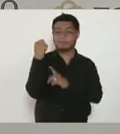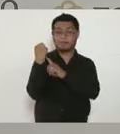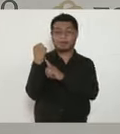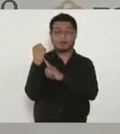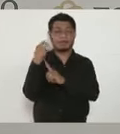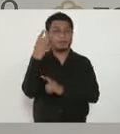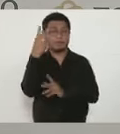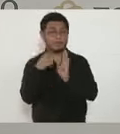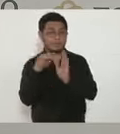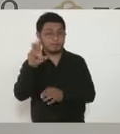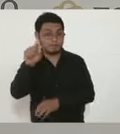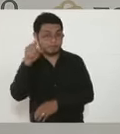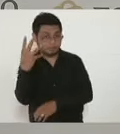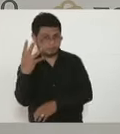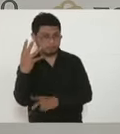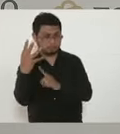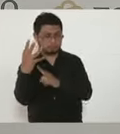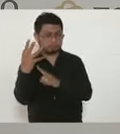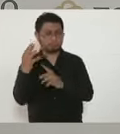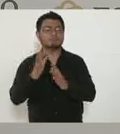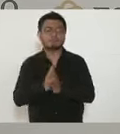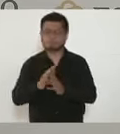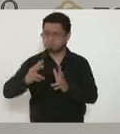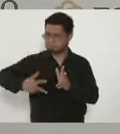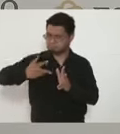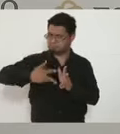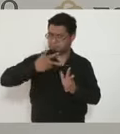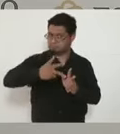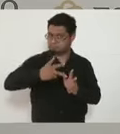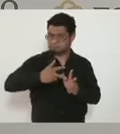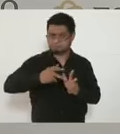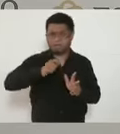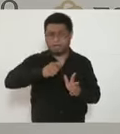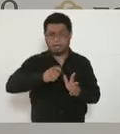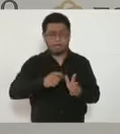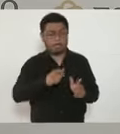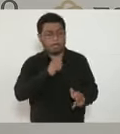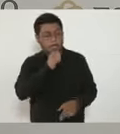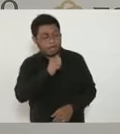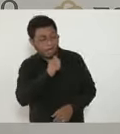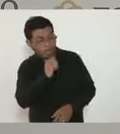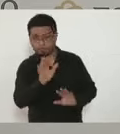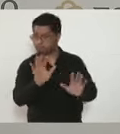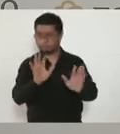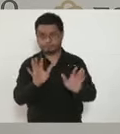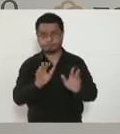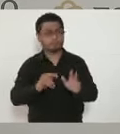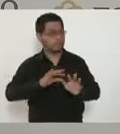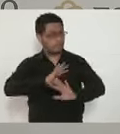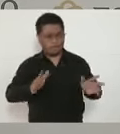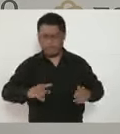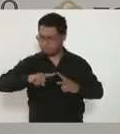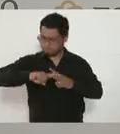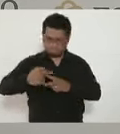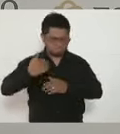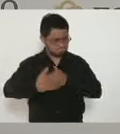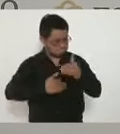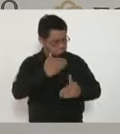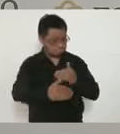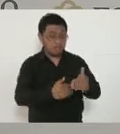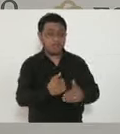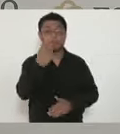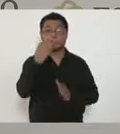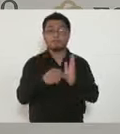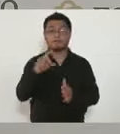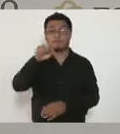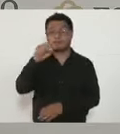tren tiene que estar funcionando en el 23.